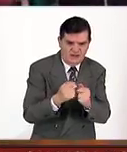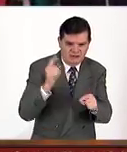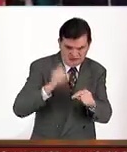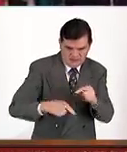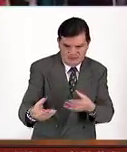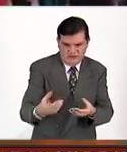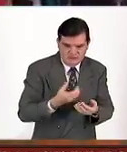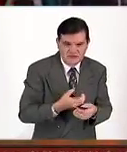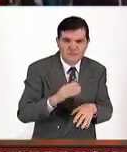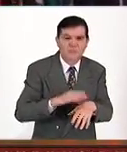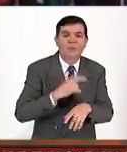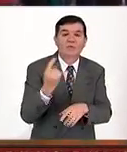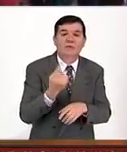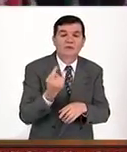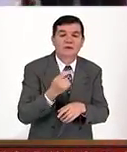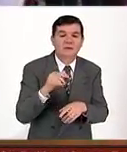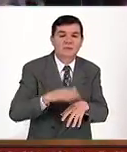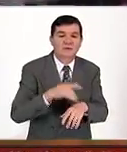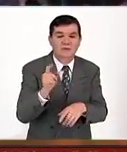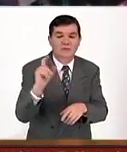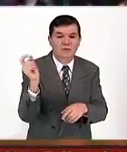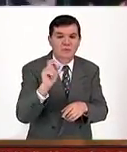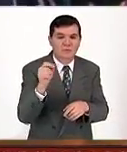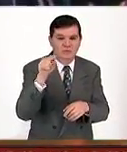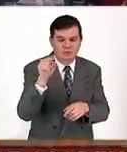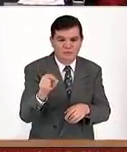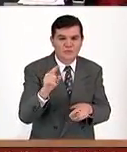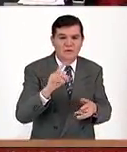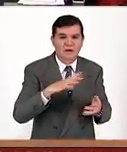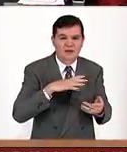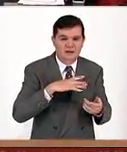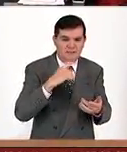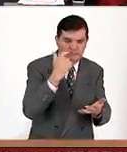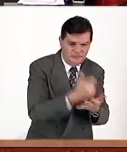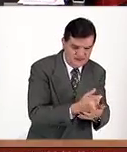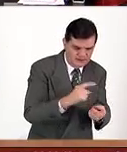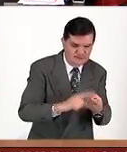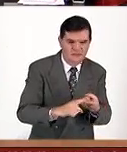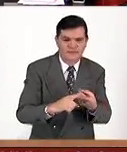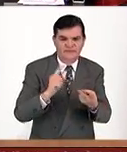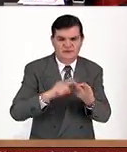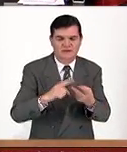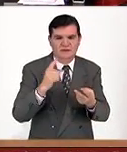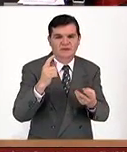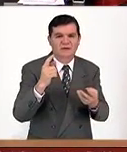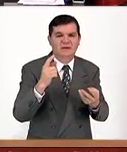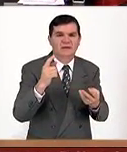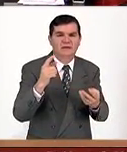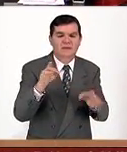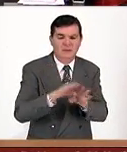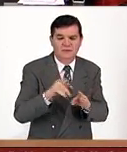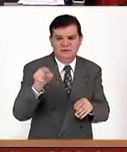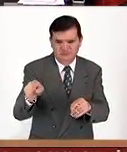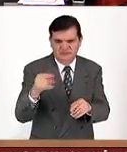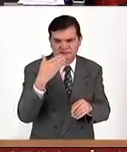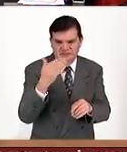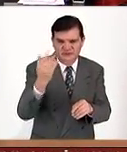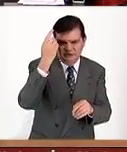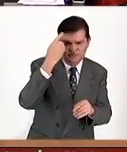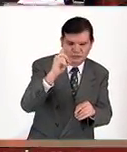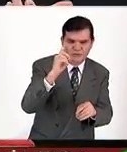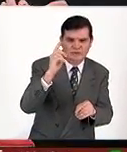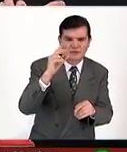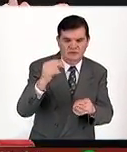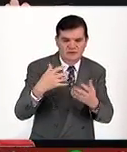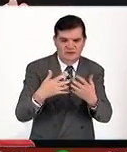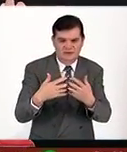Recogerlo. ¿Por qué? Porque en un momento dado tú eres quien paga la cuenta. Una cosa es que él o ella sean dueños del